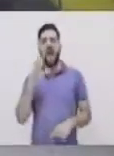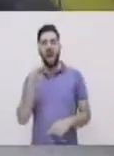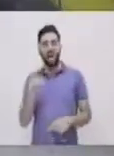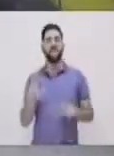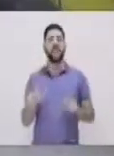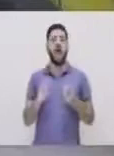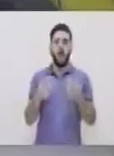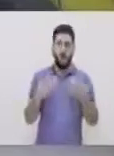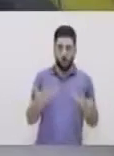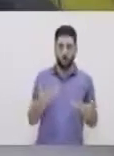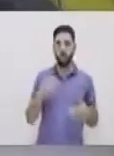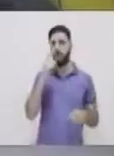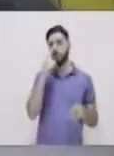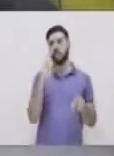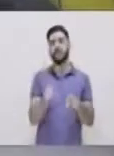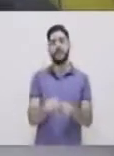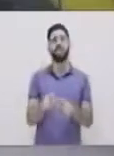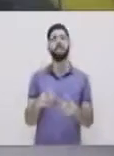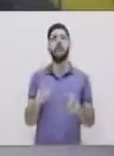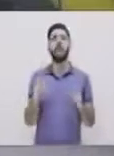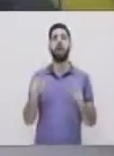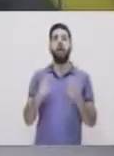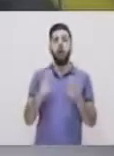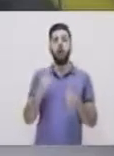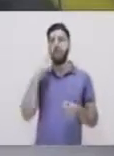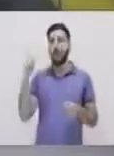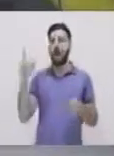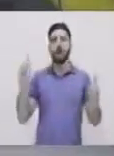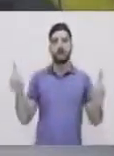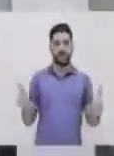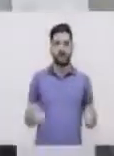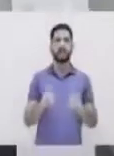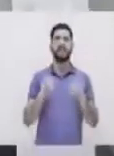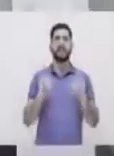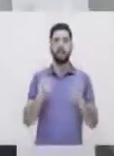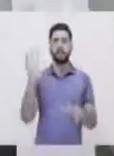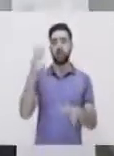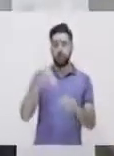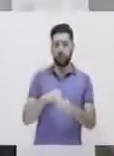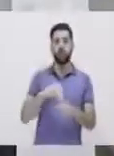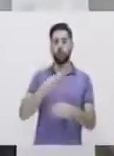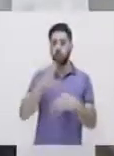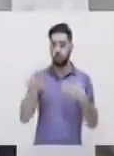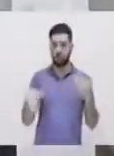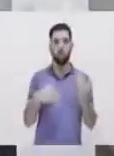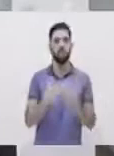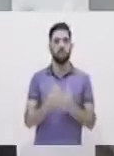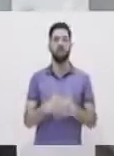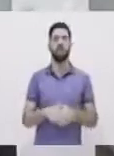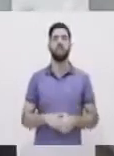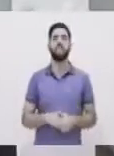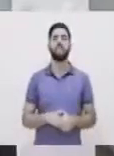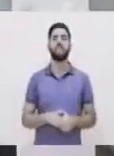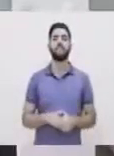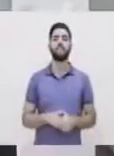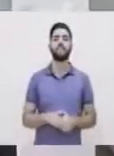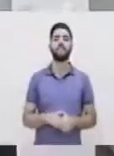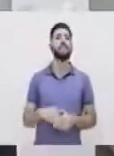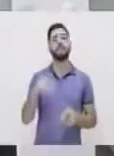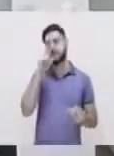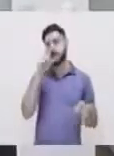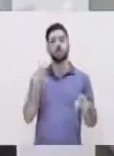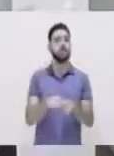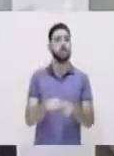expresamos, también cómo nos desarrollamos en nuestra vida, también la música va influenciando,